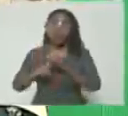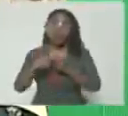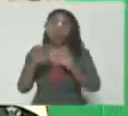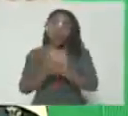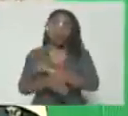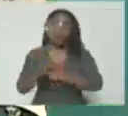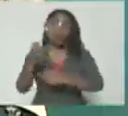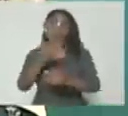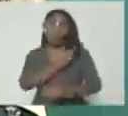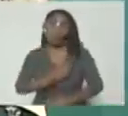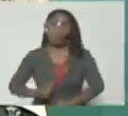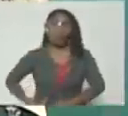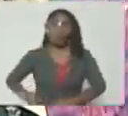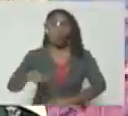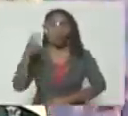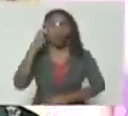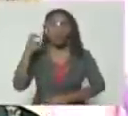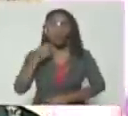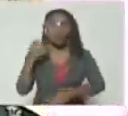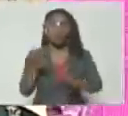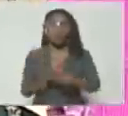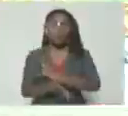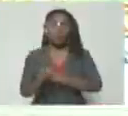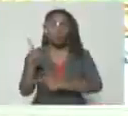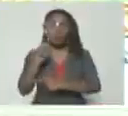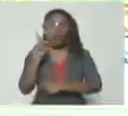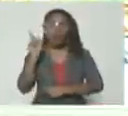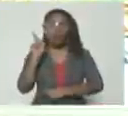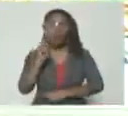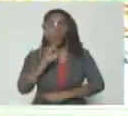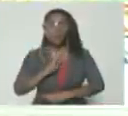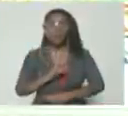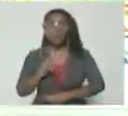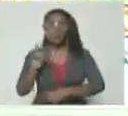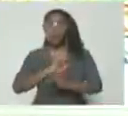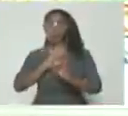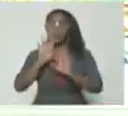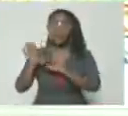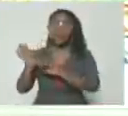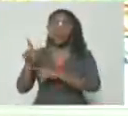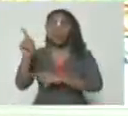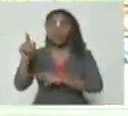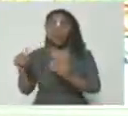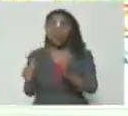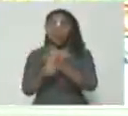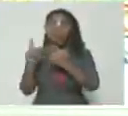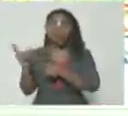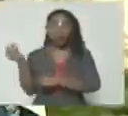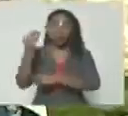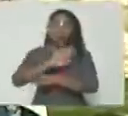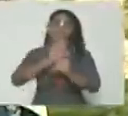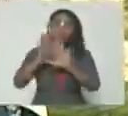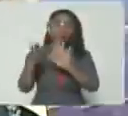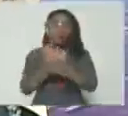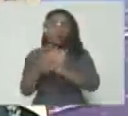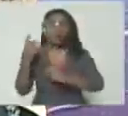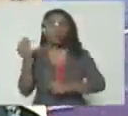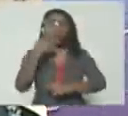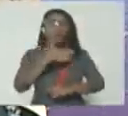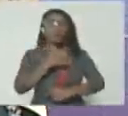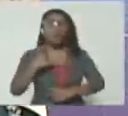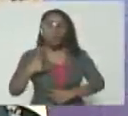Bueno. Todo el apoyo que haga falta más allá del que ustedes han conseguido. Adicional a eso, quisiera,